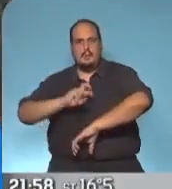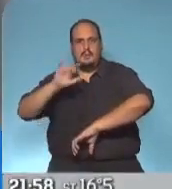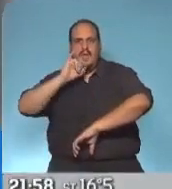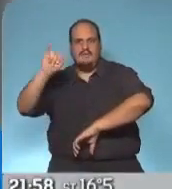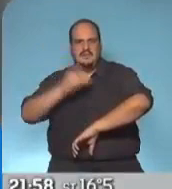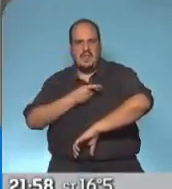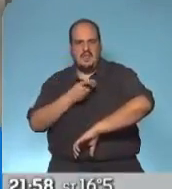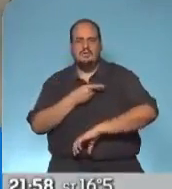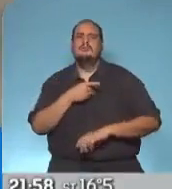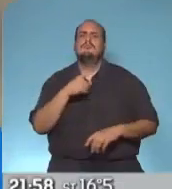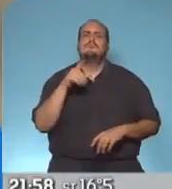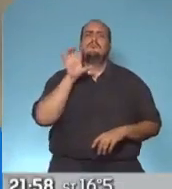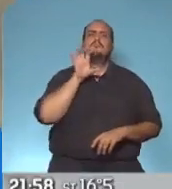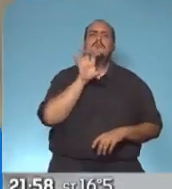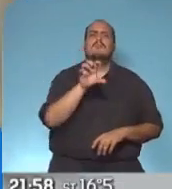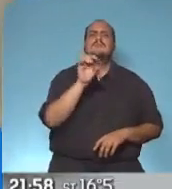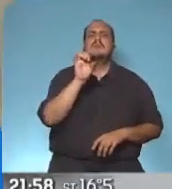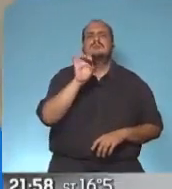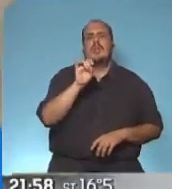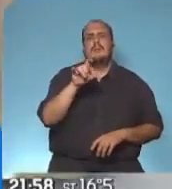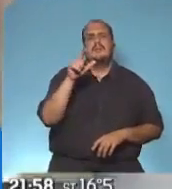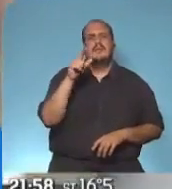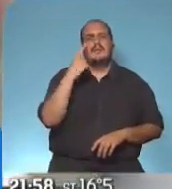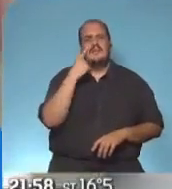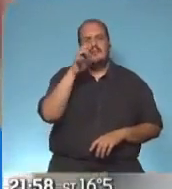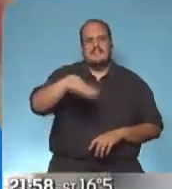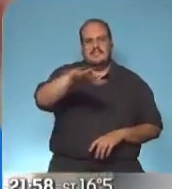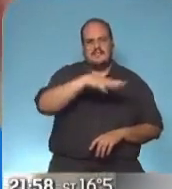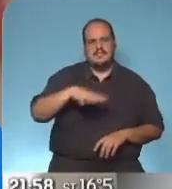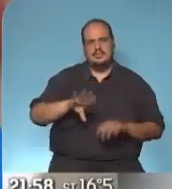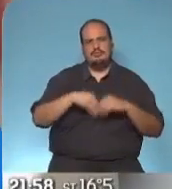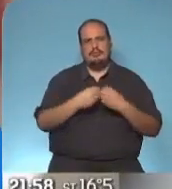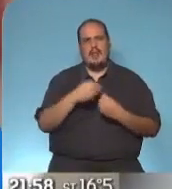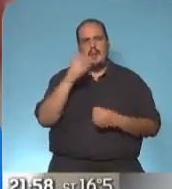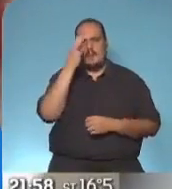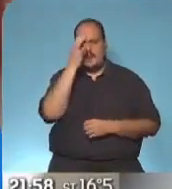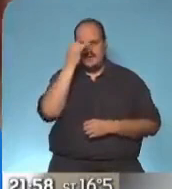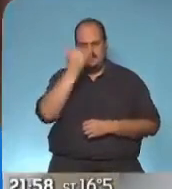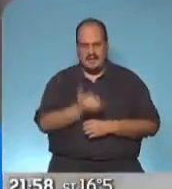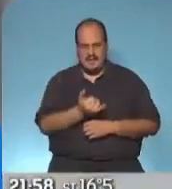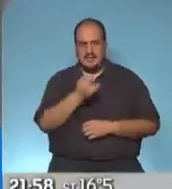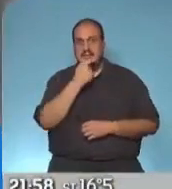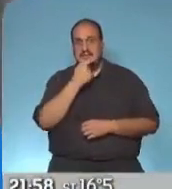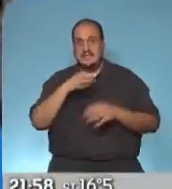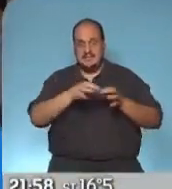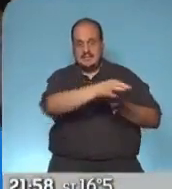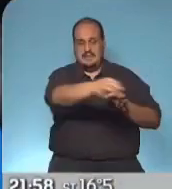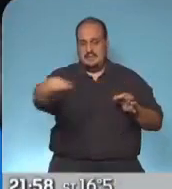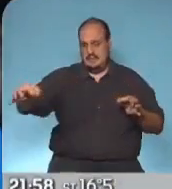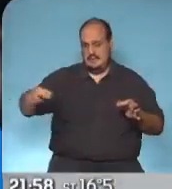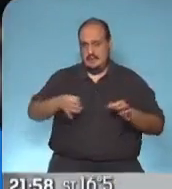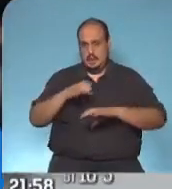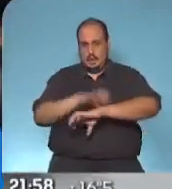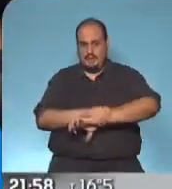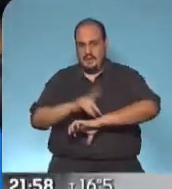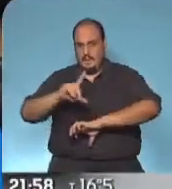20 distritos, que esto lo controla el mismo sistema, donde el que sale de la restricción de la tobillera es la propia policía la